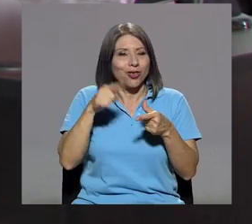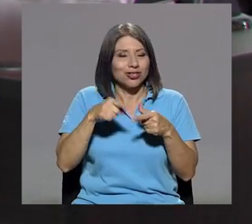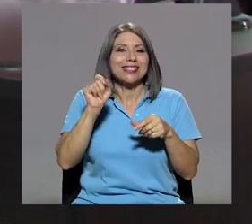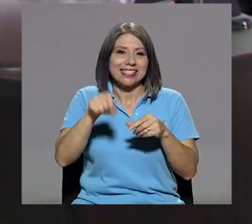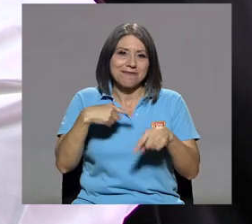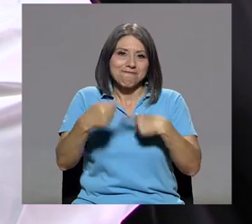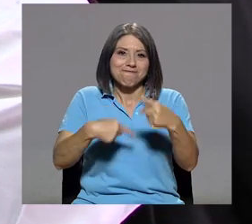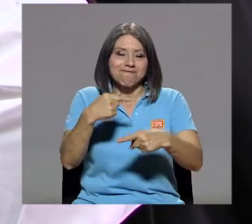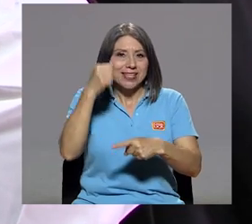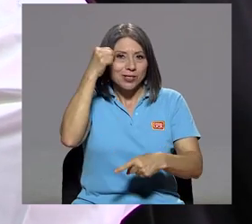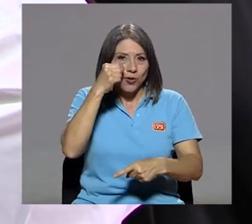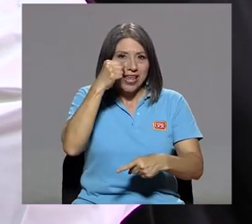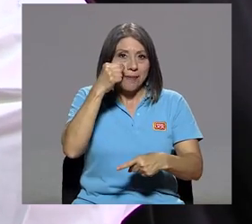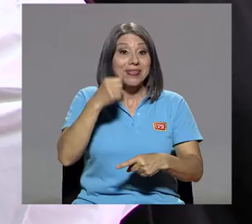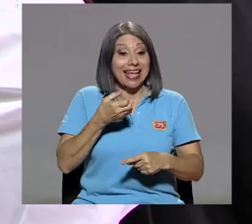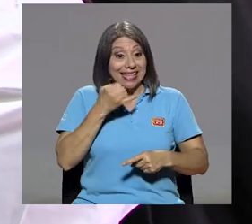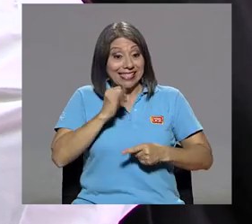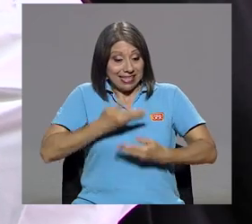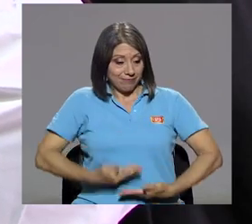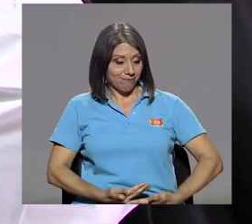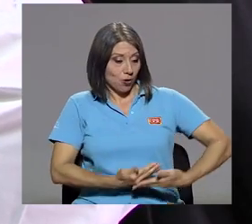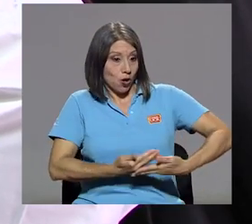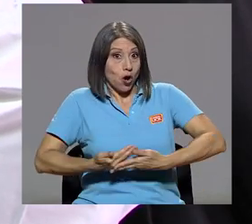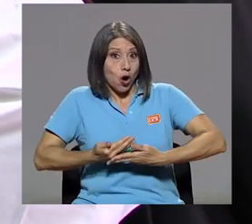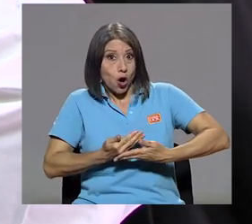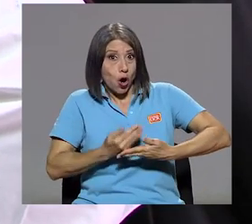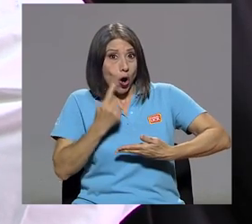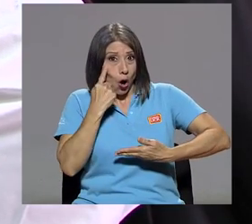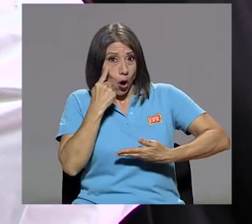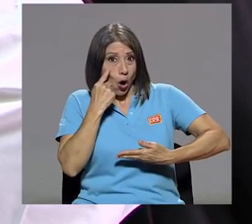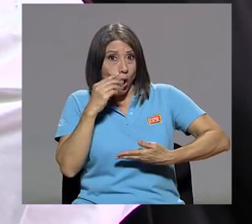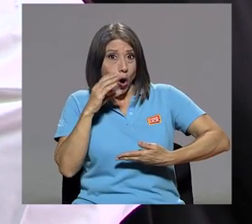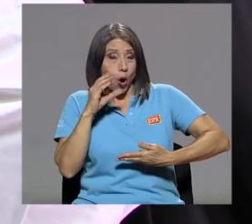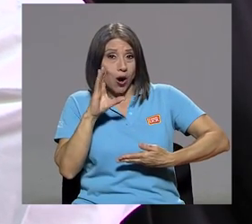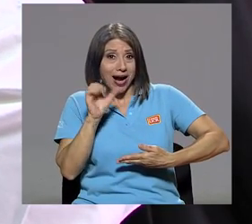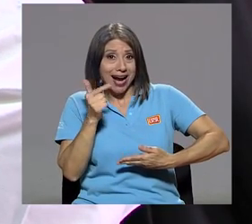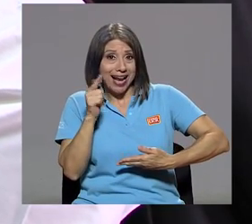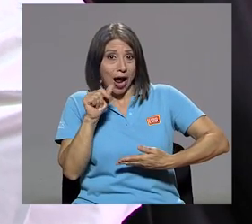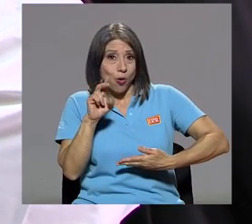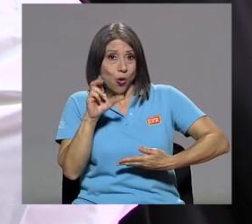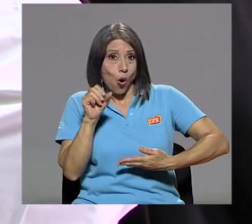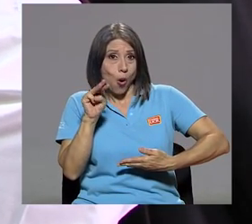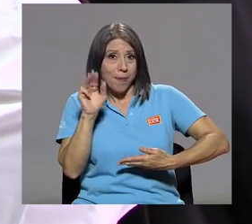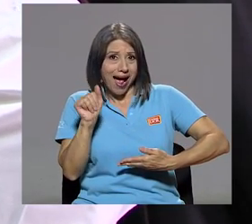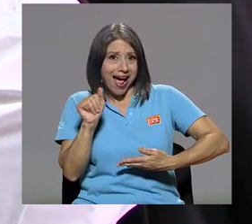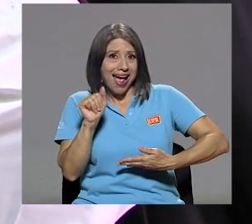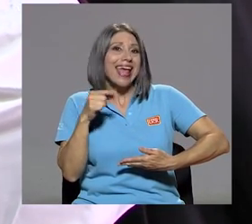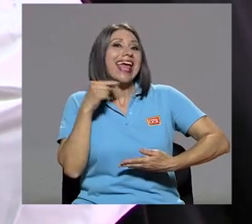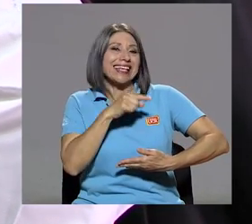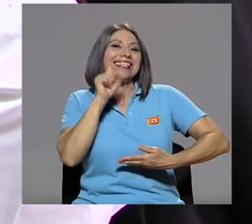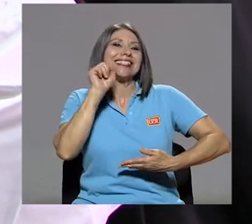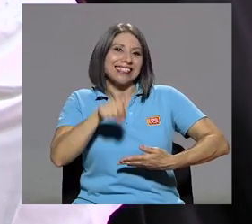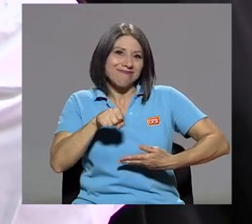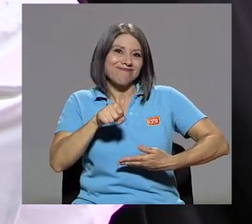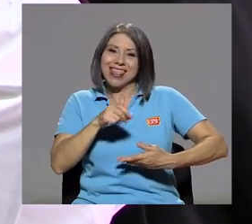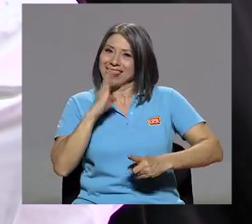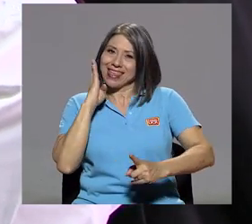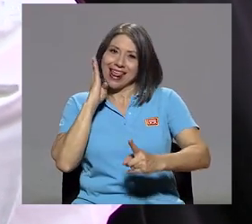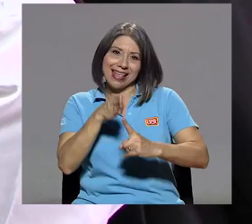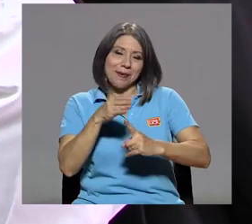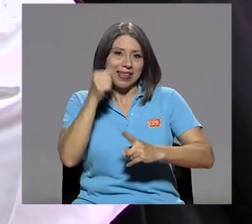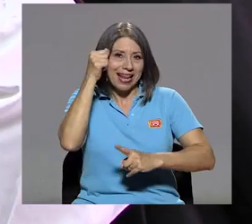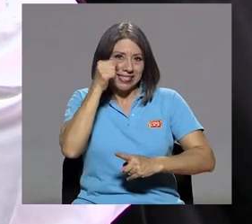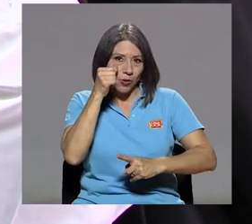va a la cirugía. En el congénito que hablamos también, ese sí casi siempre vamos directo a la cirugía inicialmente por sus